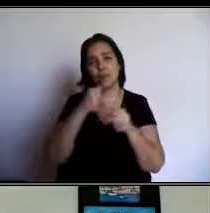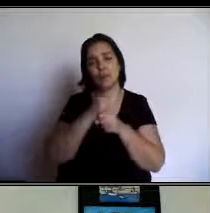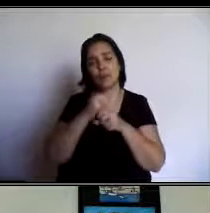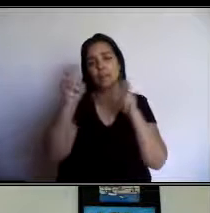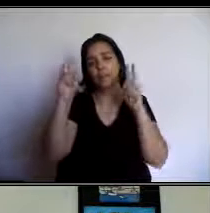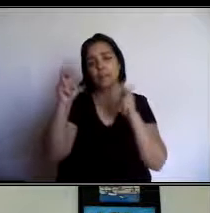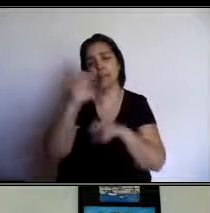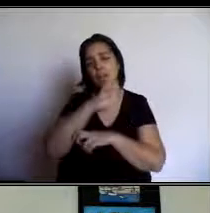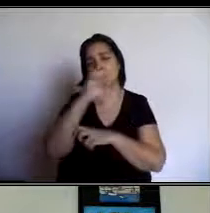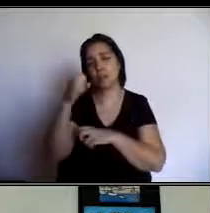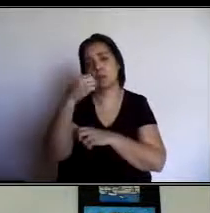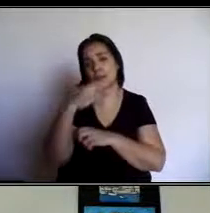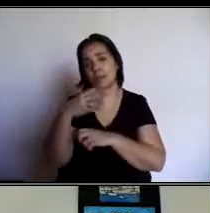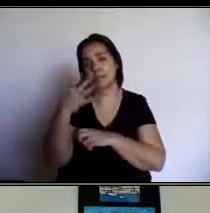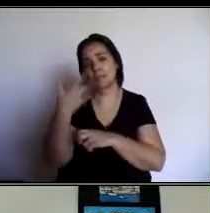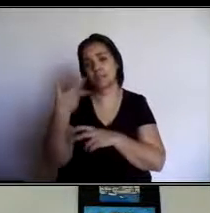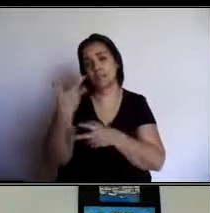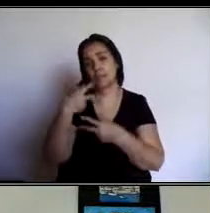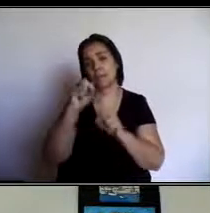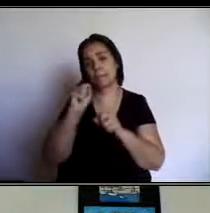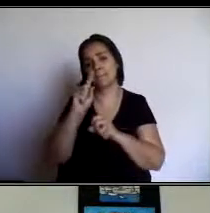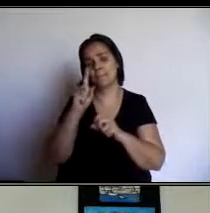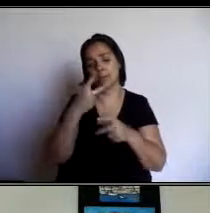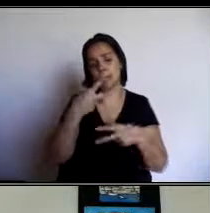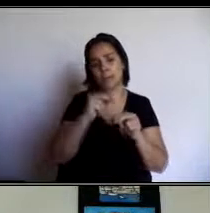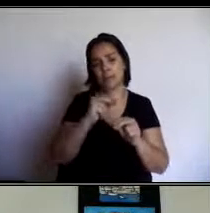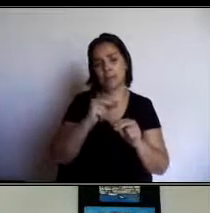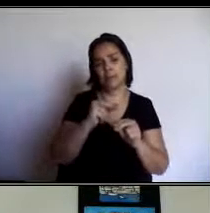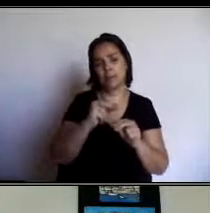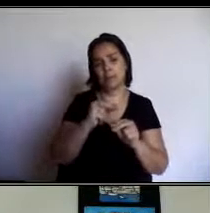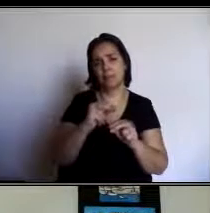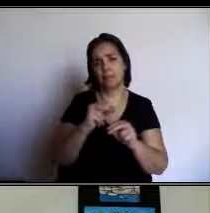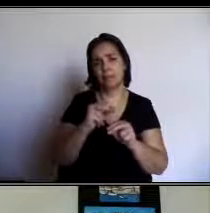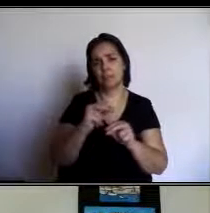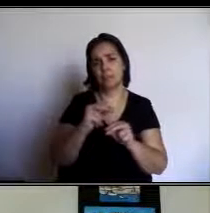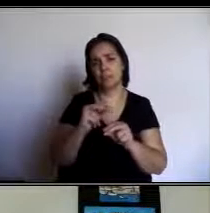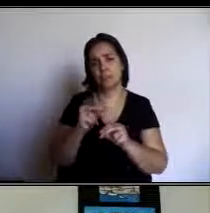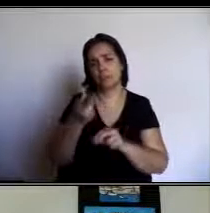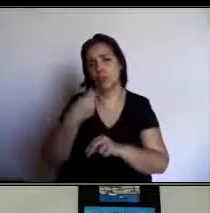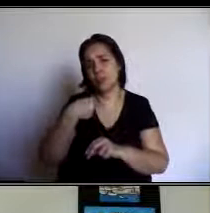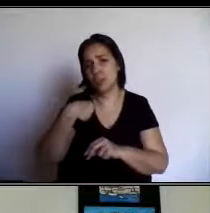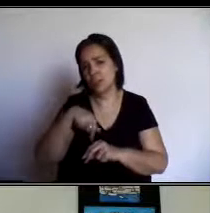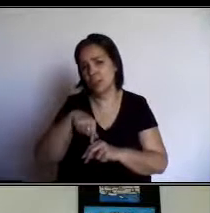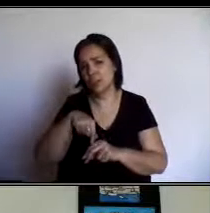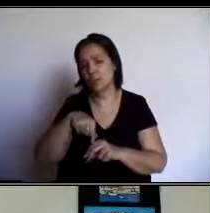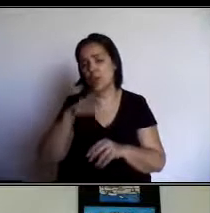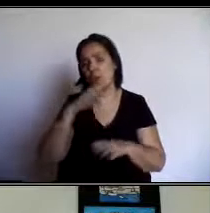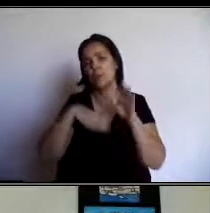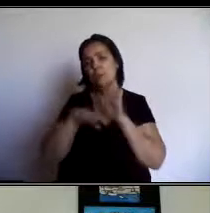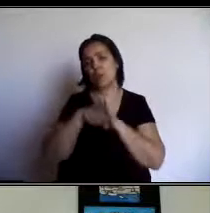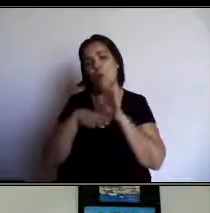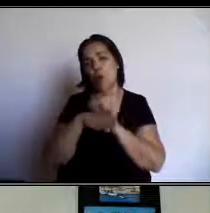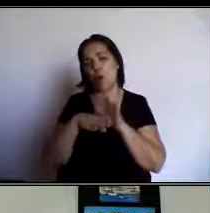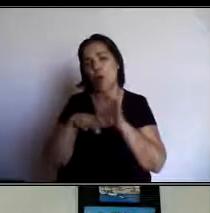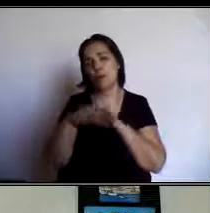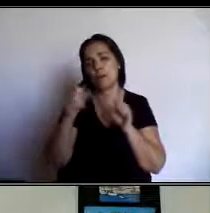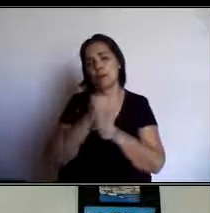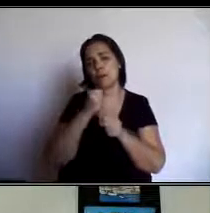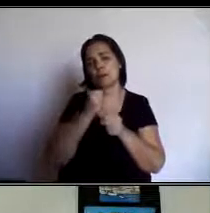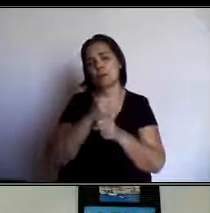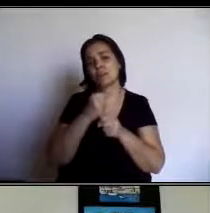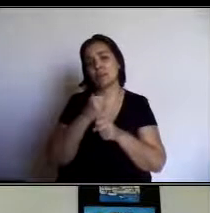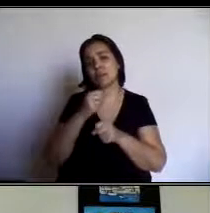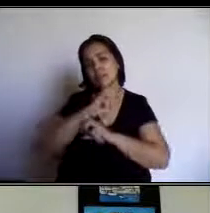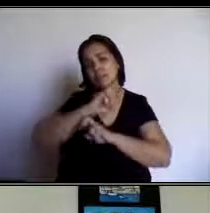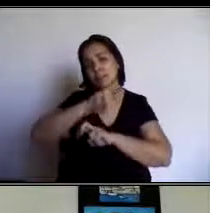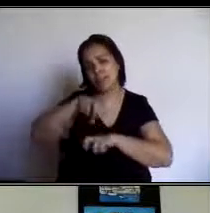europeos. Bien, una vez que hemos terminado esta primera fase, nosotros continuamos trabajando de manera que